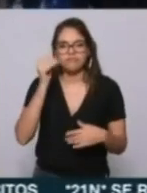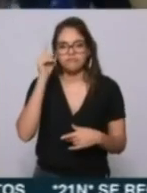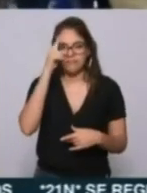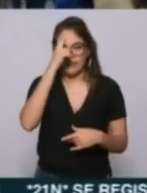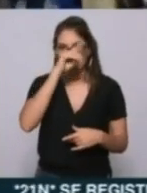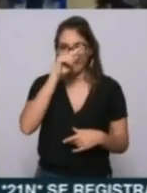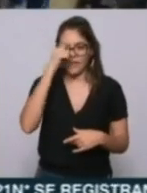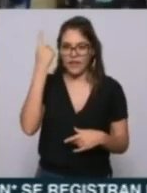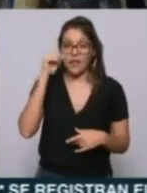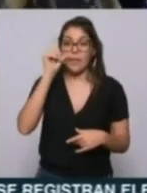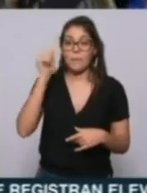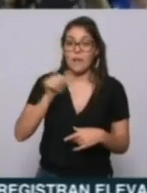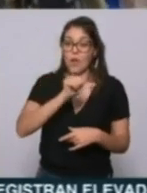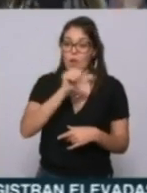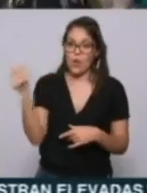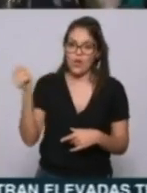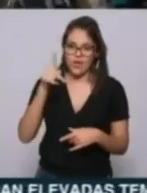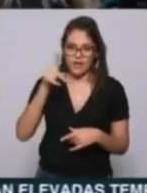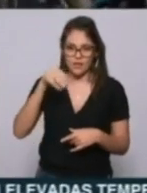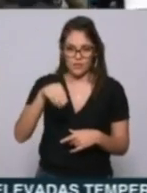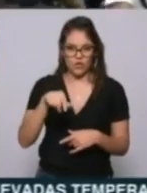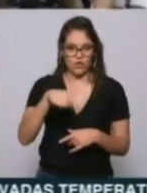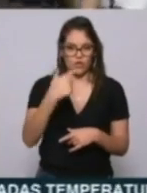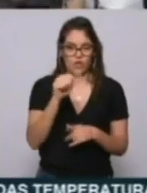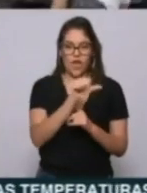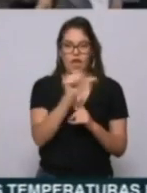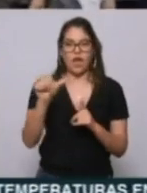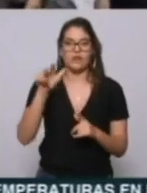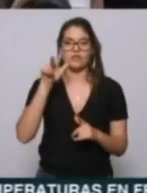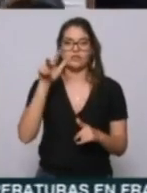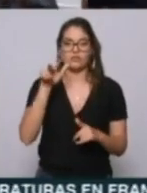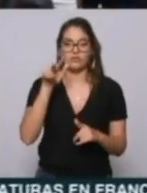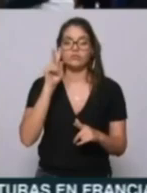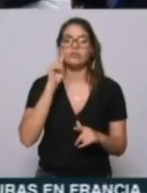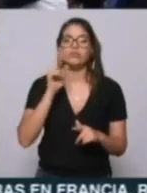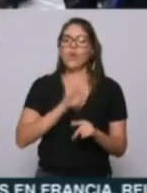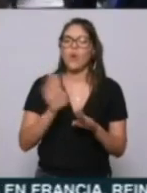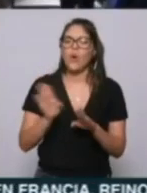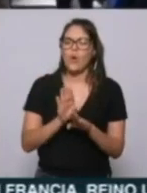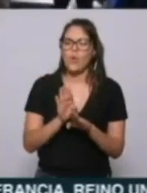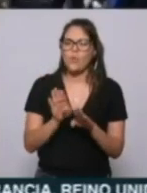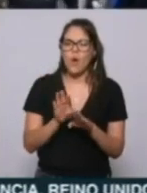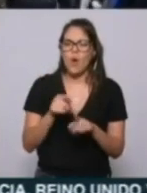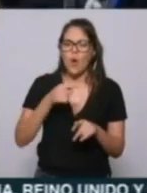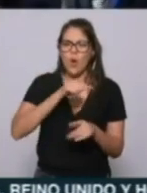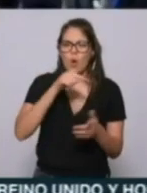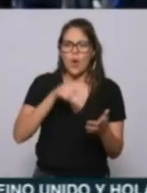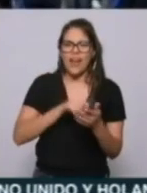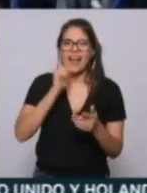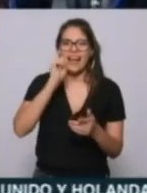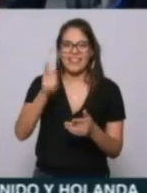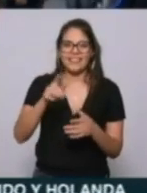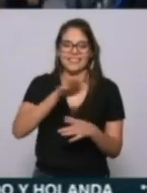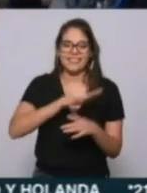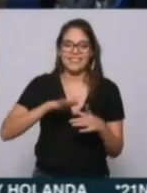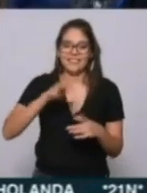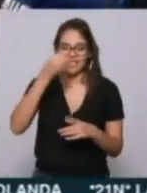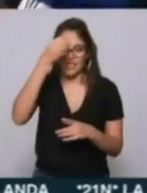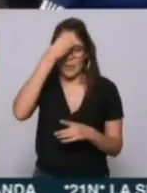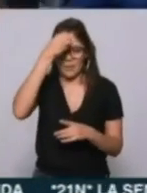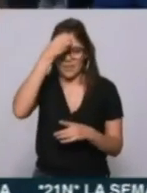entraremos por ahí del kilómetro 12 como hasta el kilómetro 18, en una zona medio columpiada, que es la segunda sección del bosque de